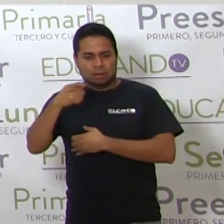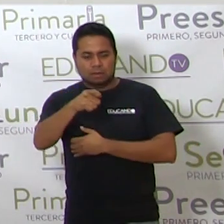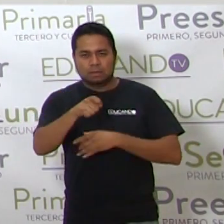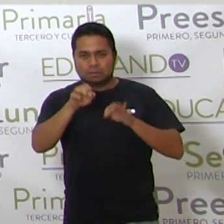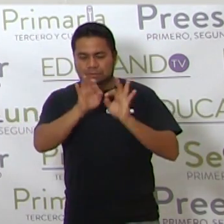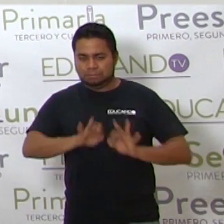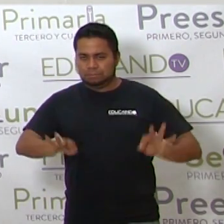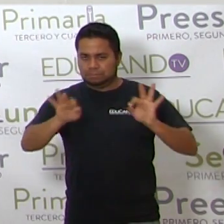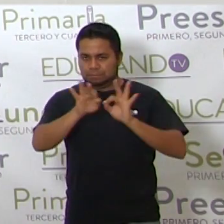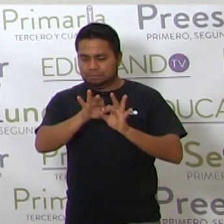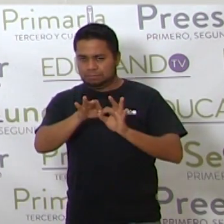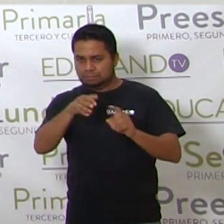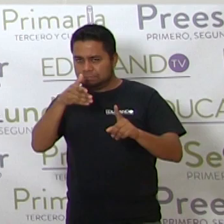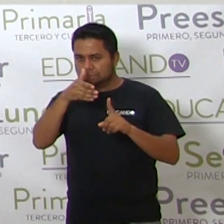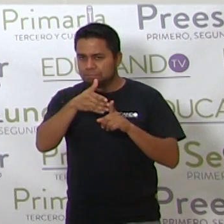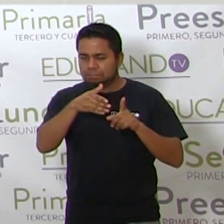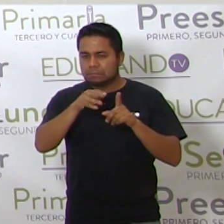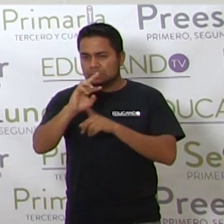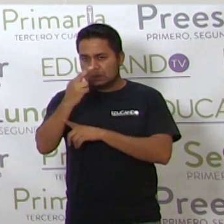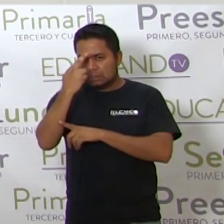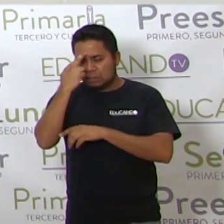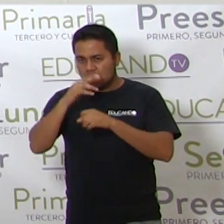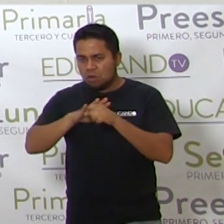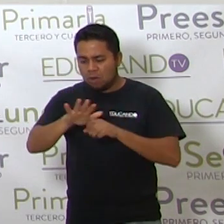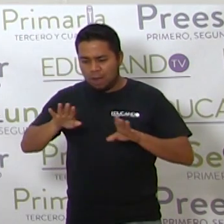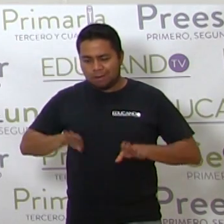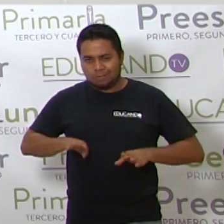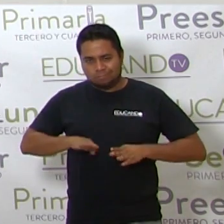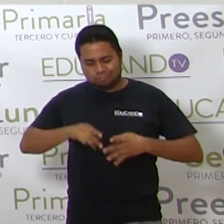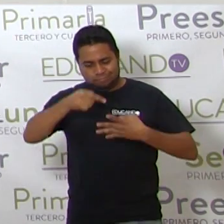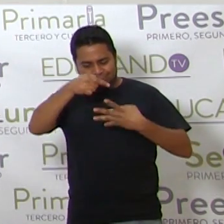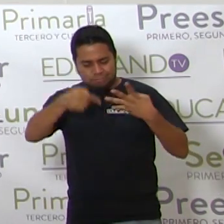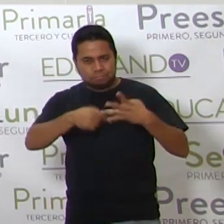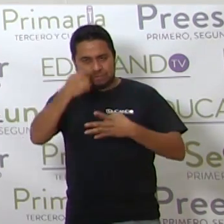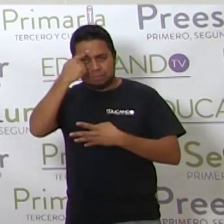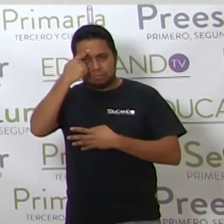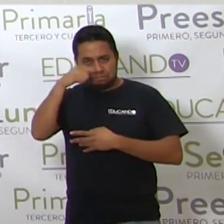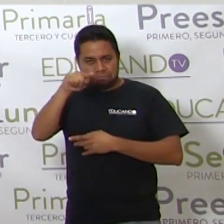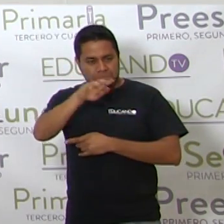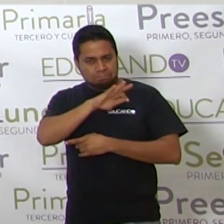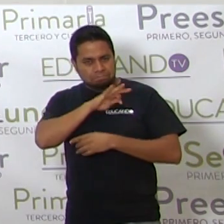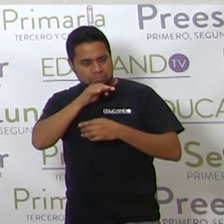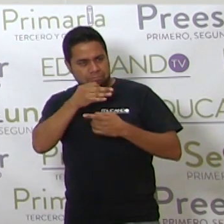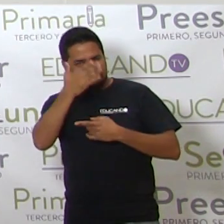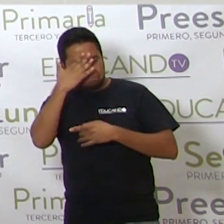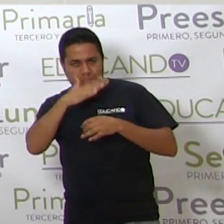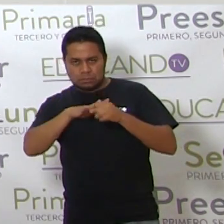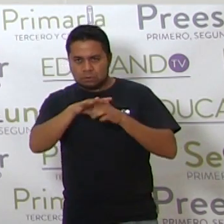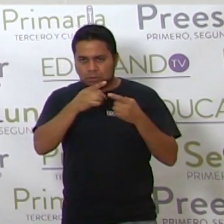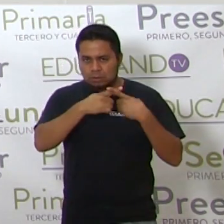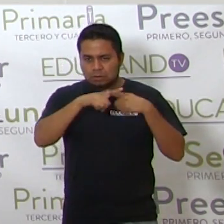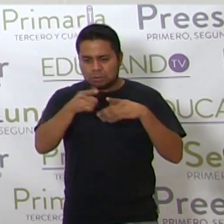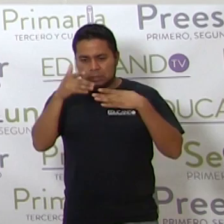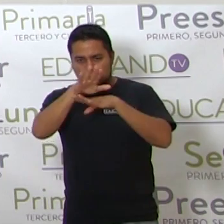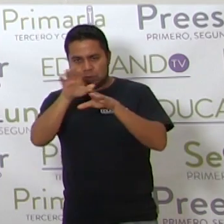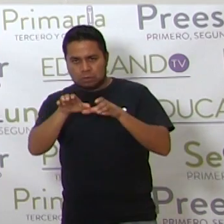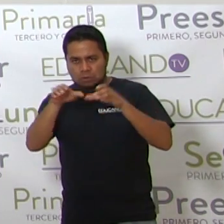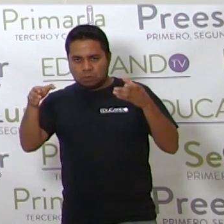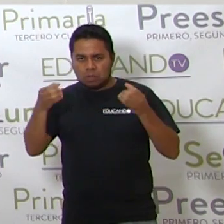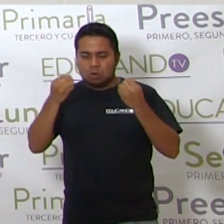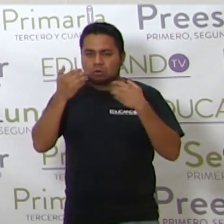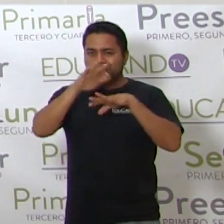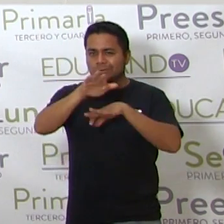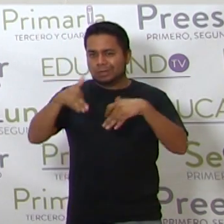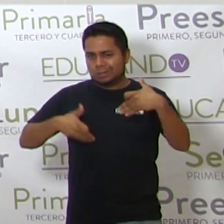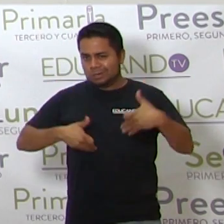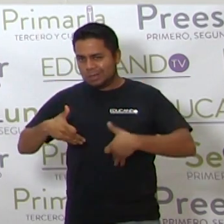definir y recordar cada una de estas características para que podamos diferenciar lo que es un cuento y lo que es una obra